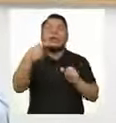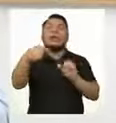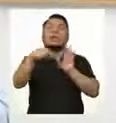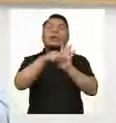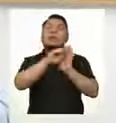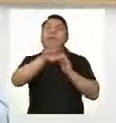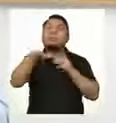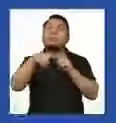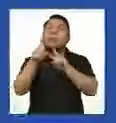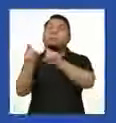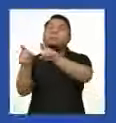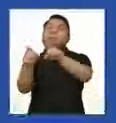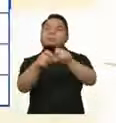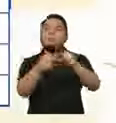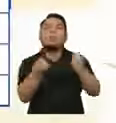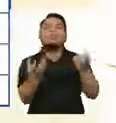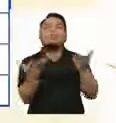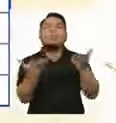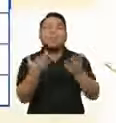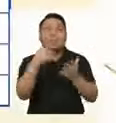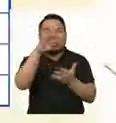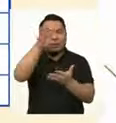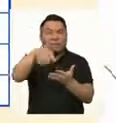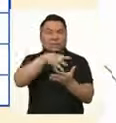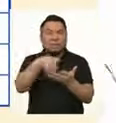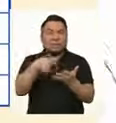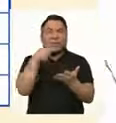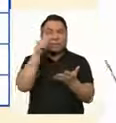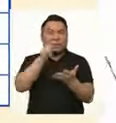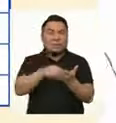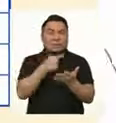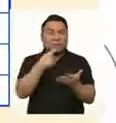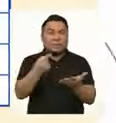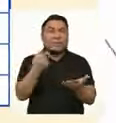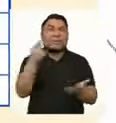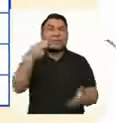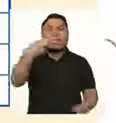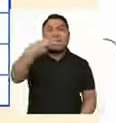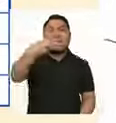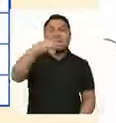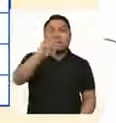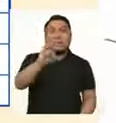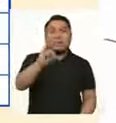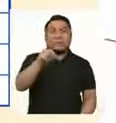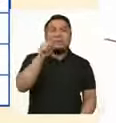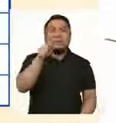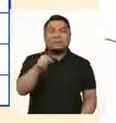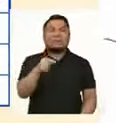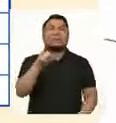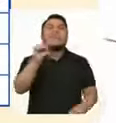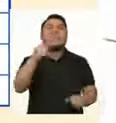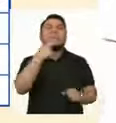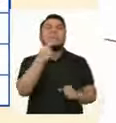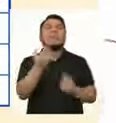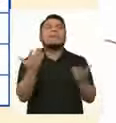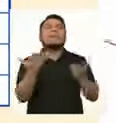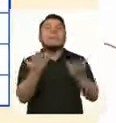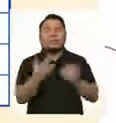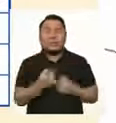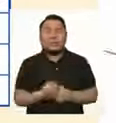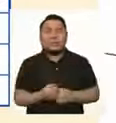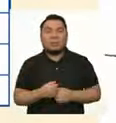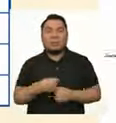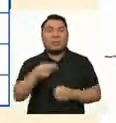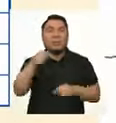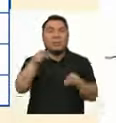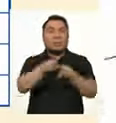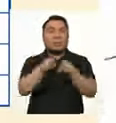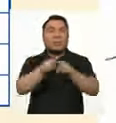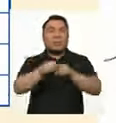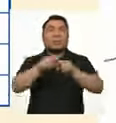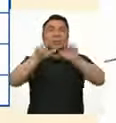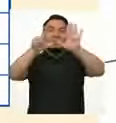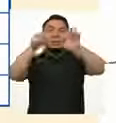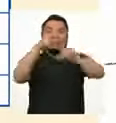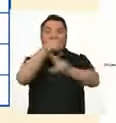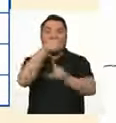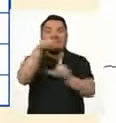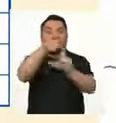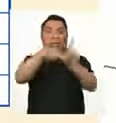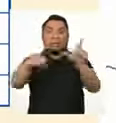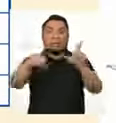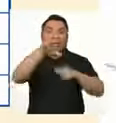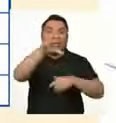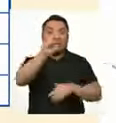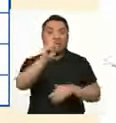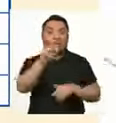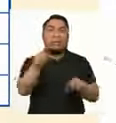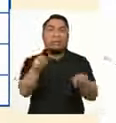cada criterio es: para la categoría sí, la frecuencia relativa H sub I es igual a 7 entre 30,